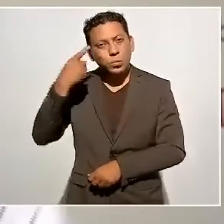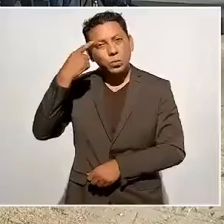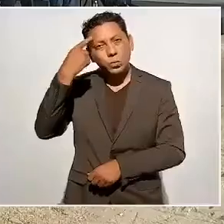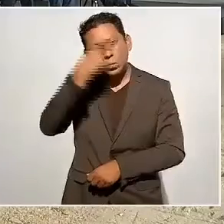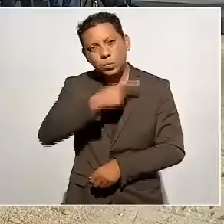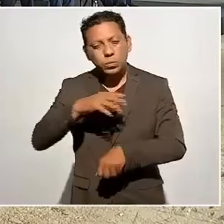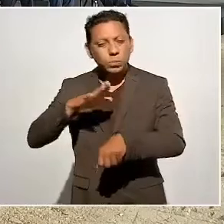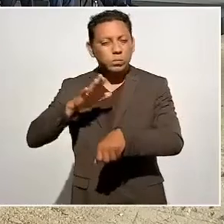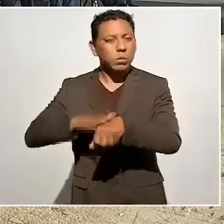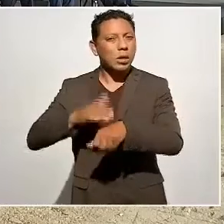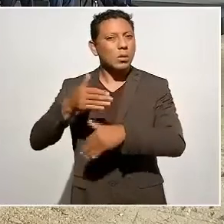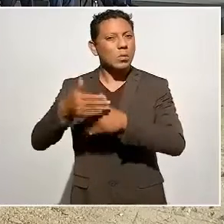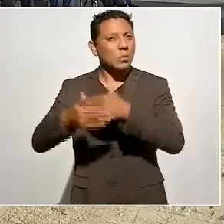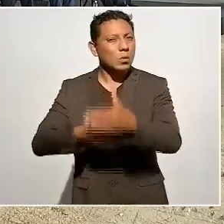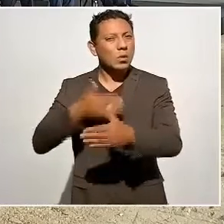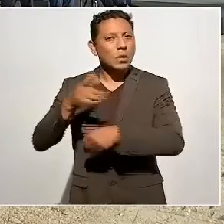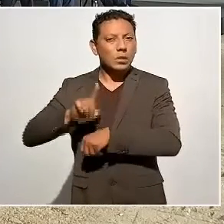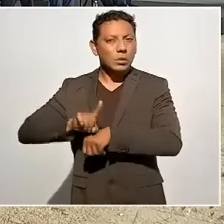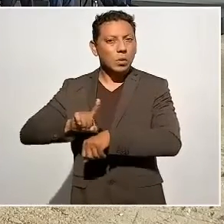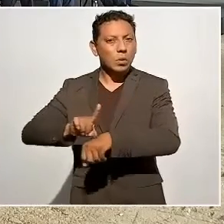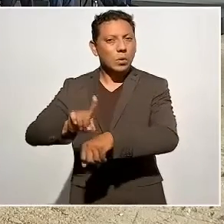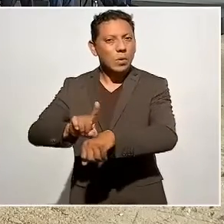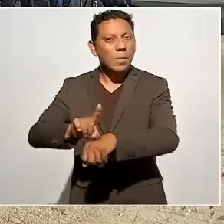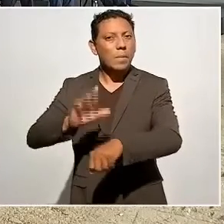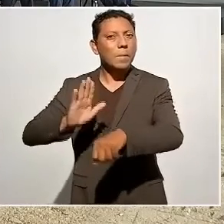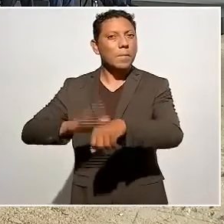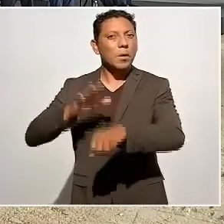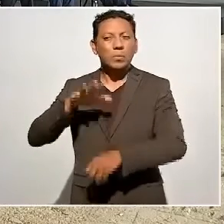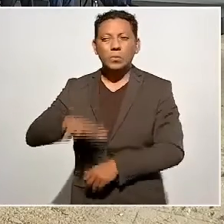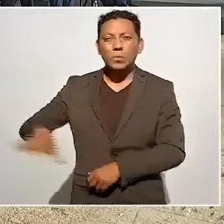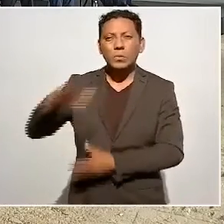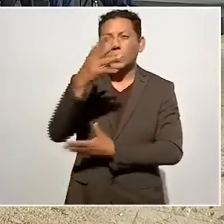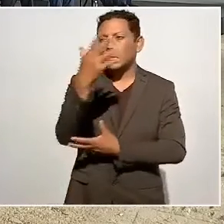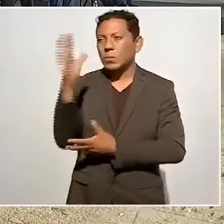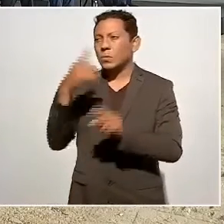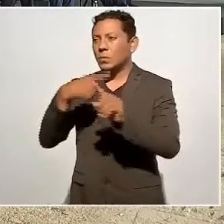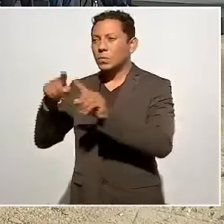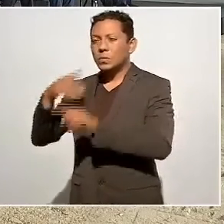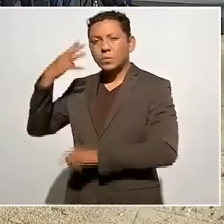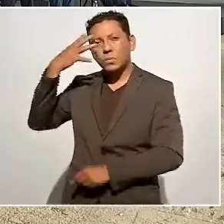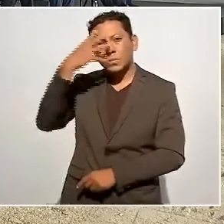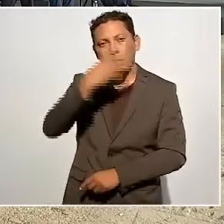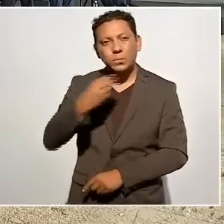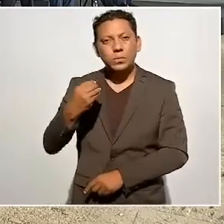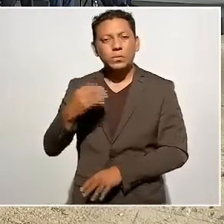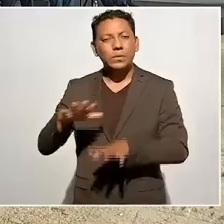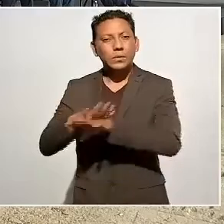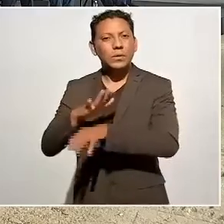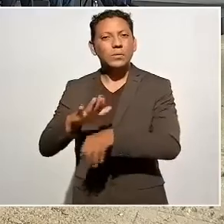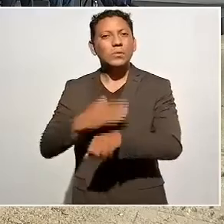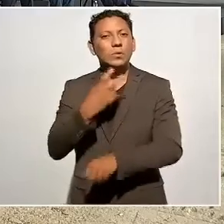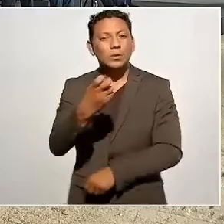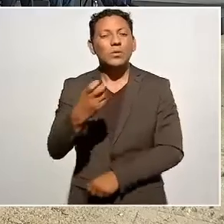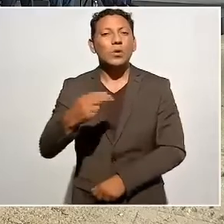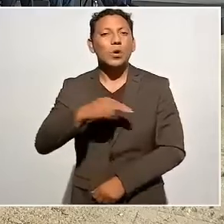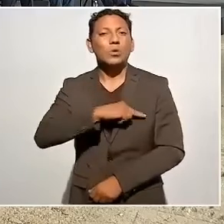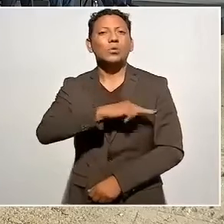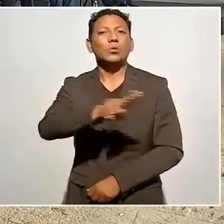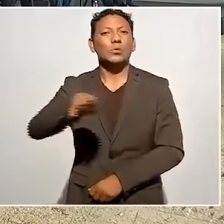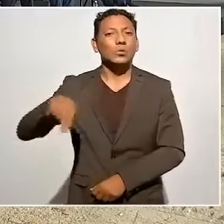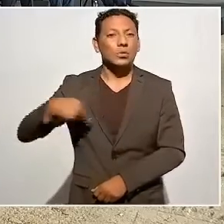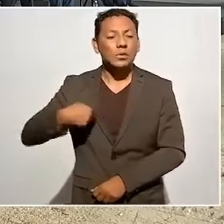adelgazan y van cada día las ceibas estilizándose. Es pues para